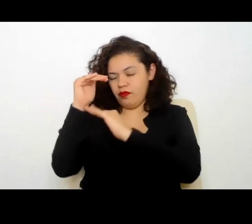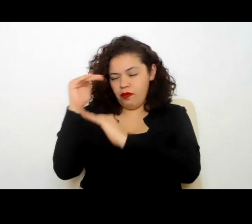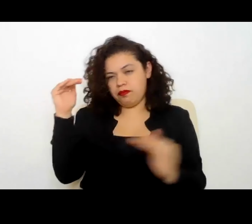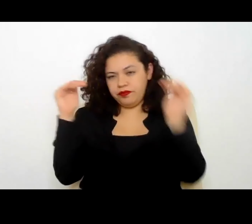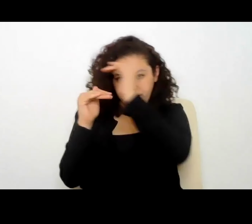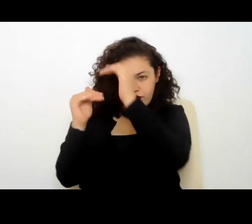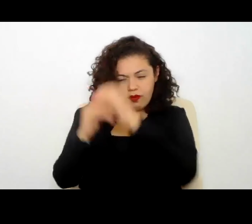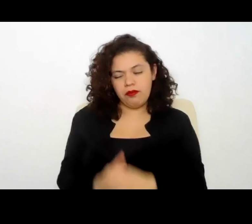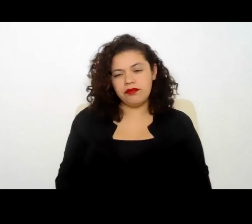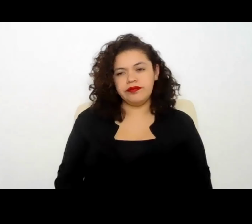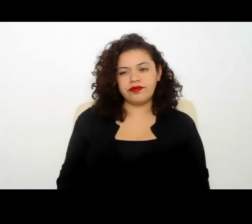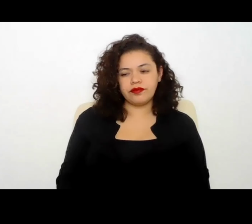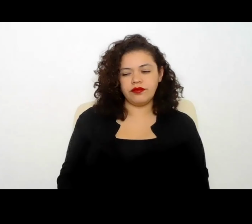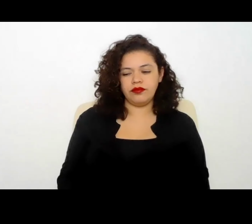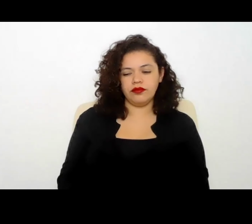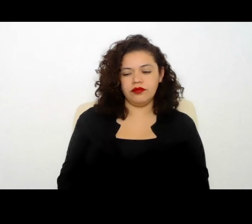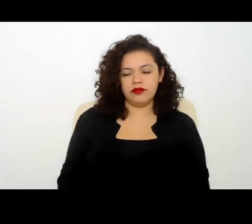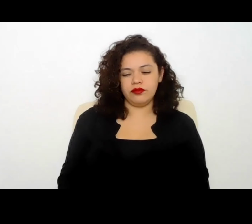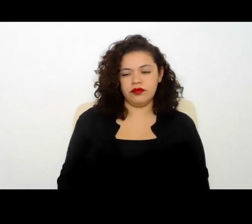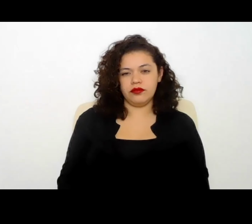umbral y tendría que...